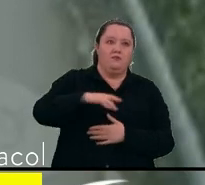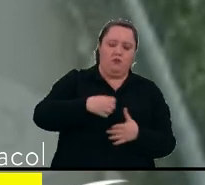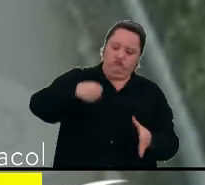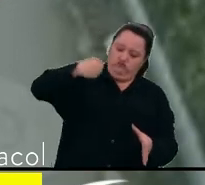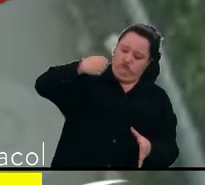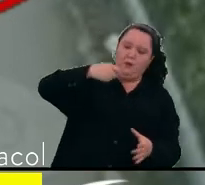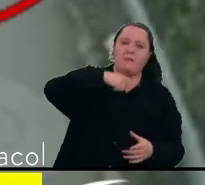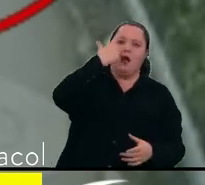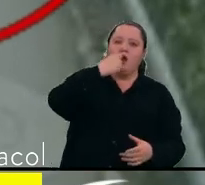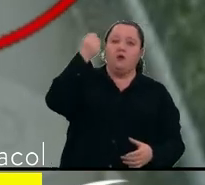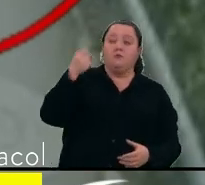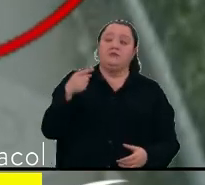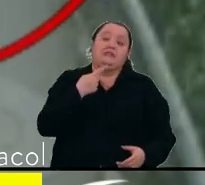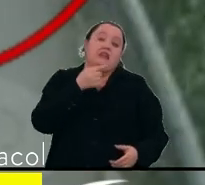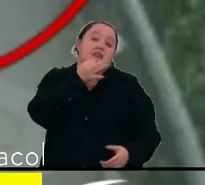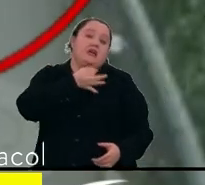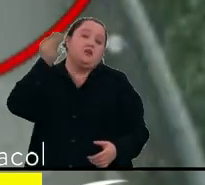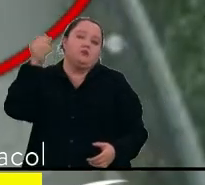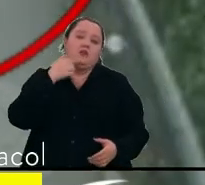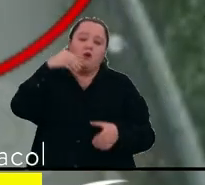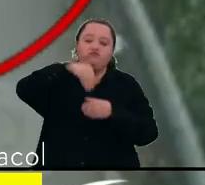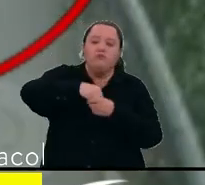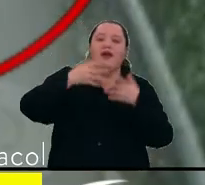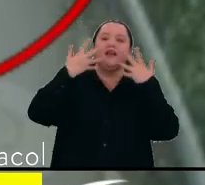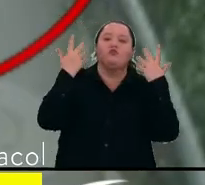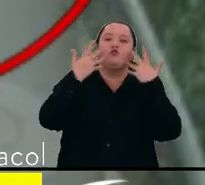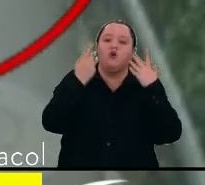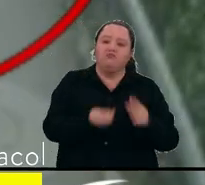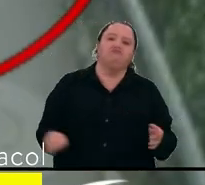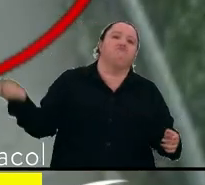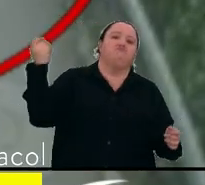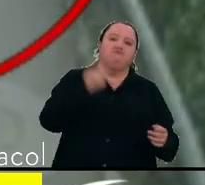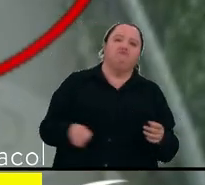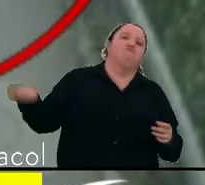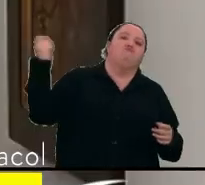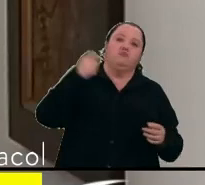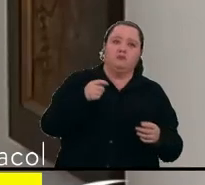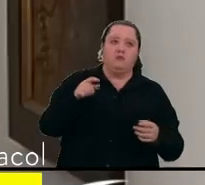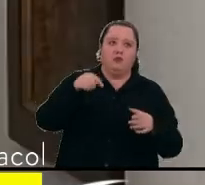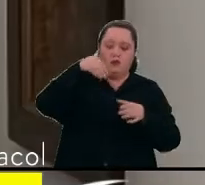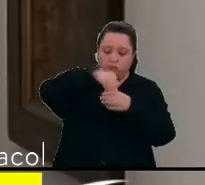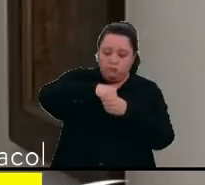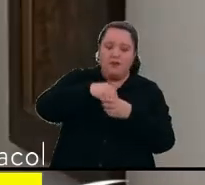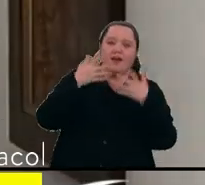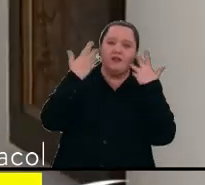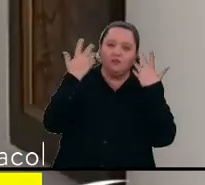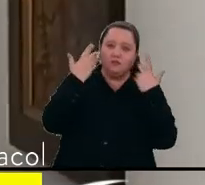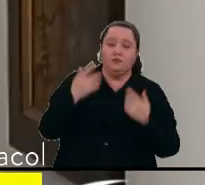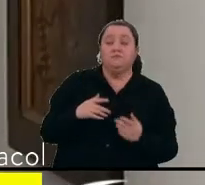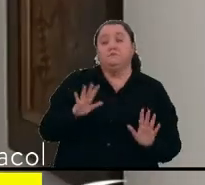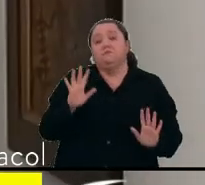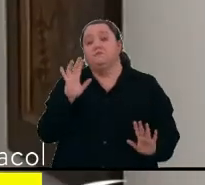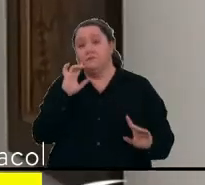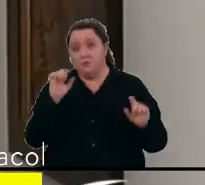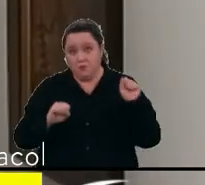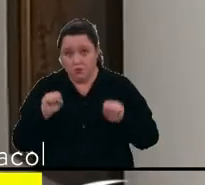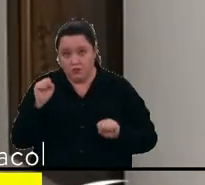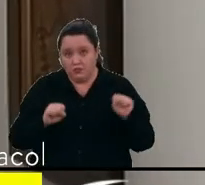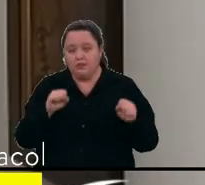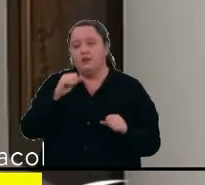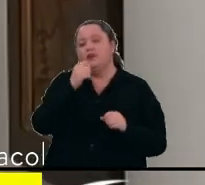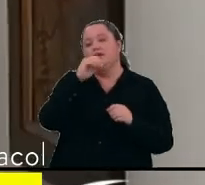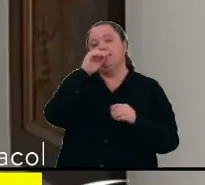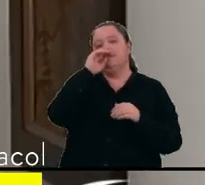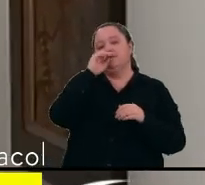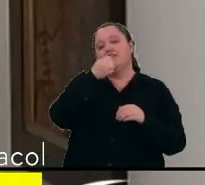costal blanco en el que según la denuncia llevan un gato al que sacuden constantemente presuntamente han sido unos unos